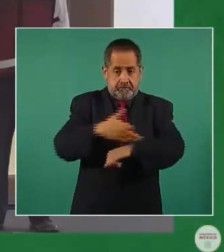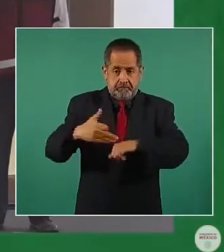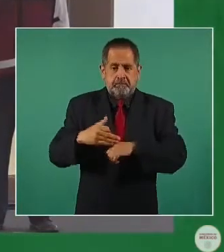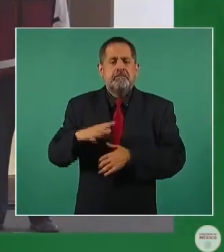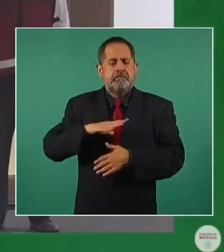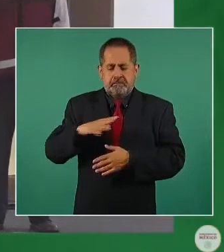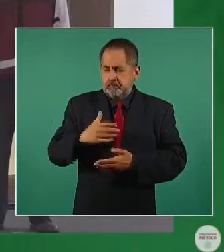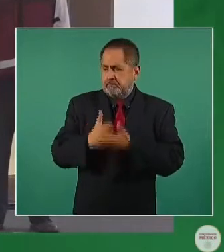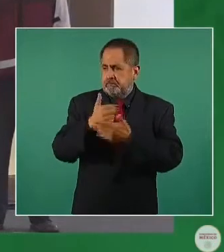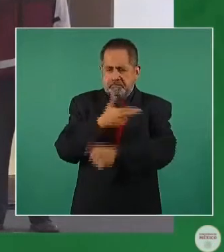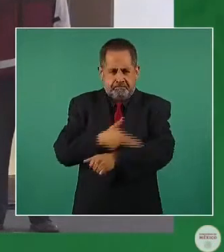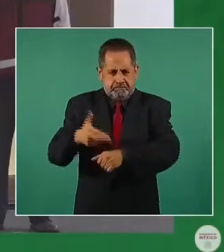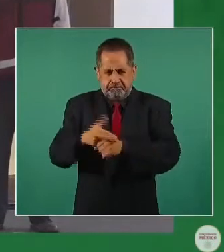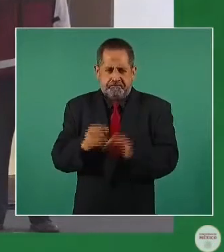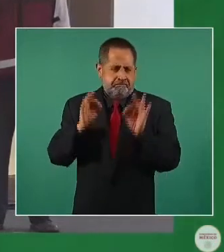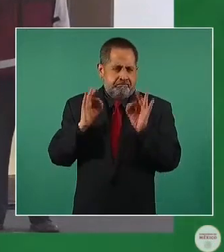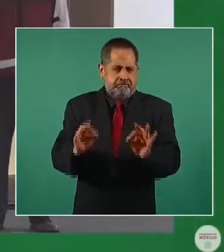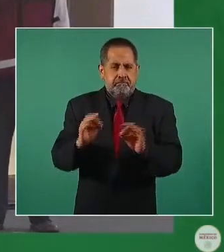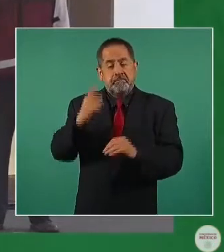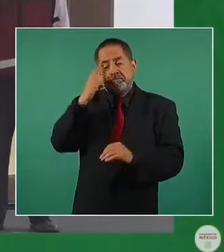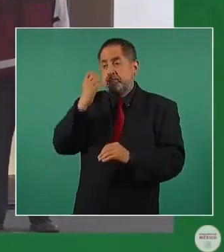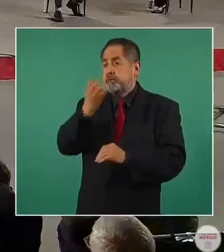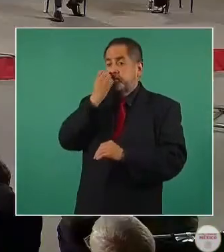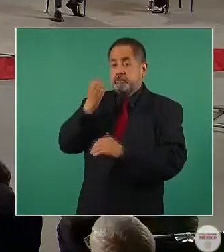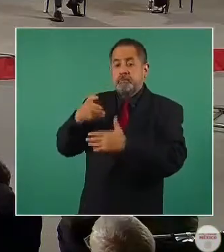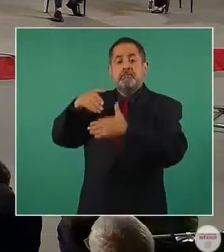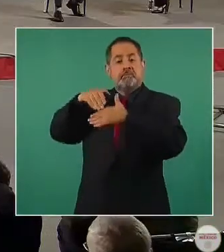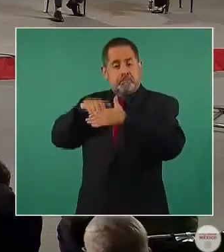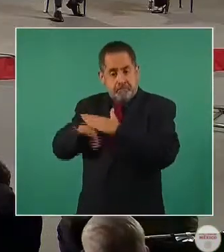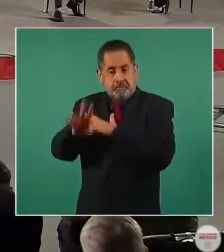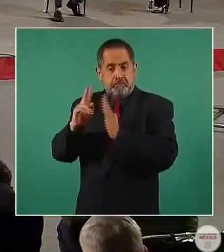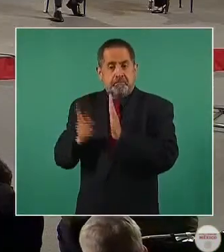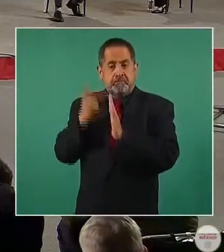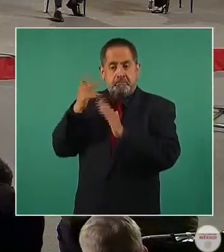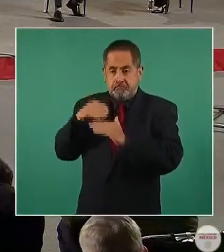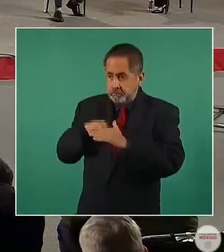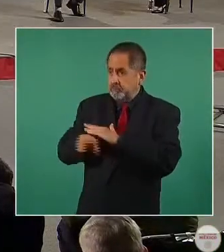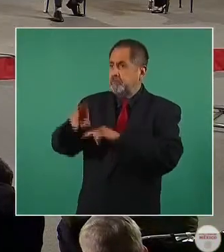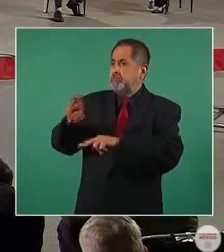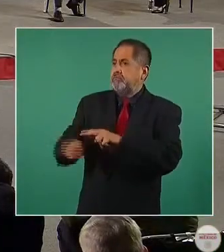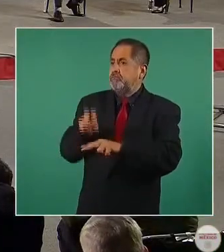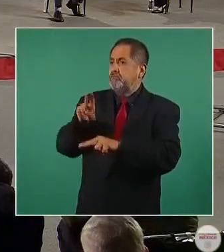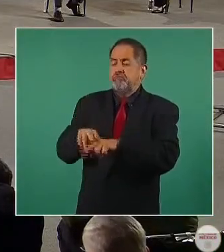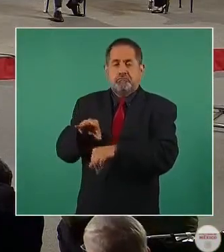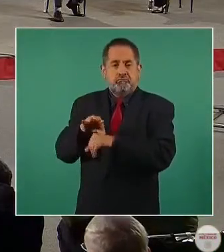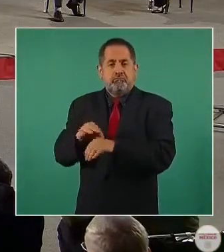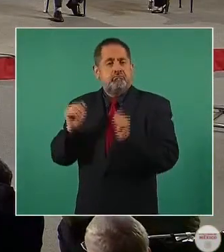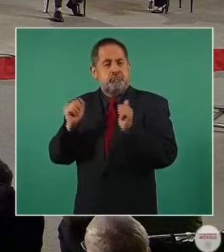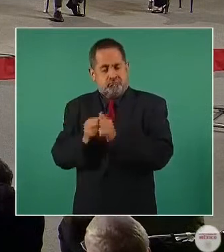operativo muy adecuado para que este regreso a clases sea seguro en toda la Ciudad de México.